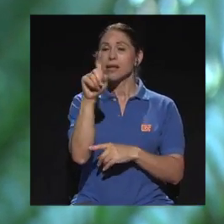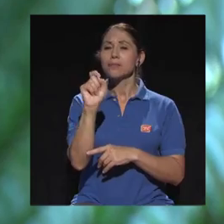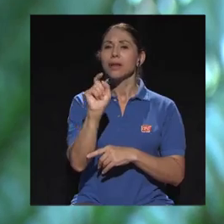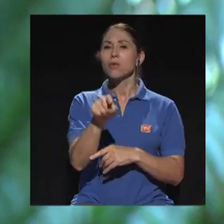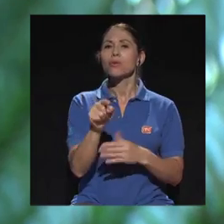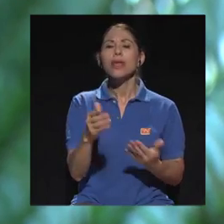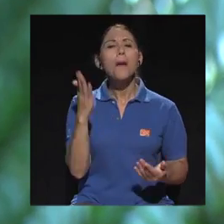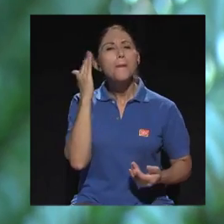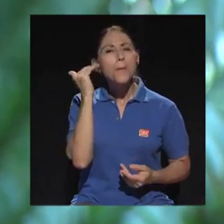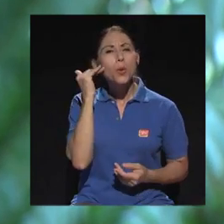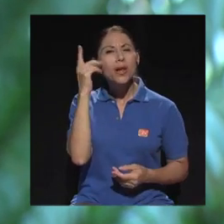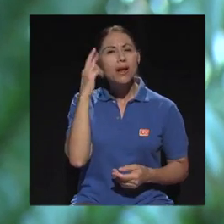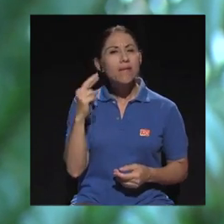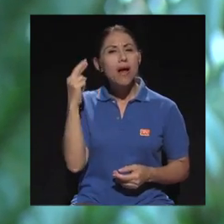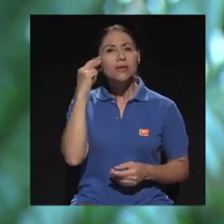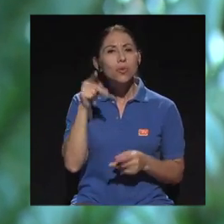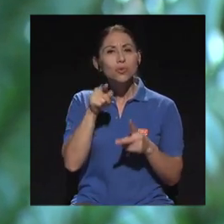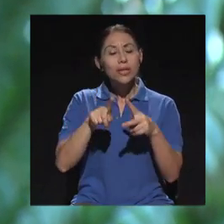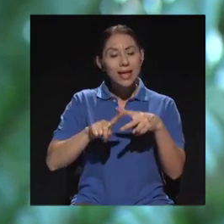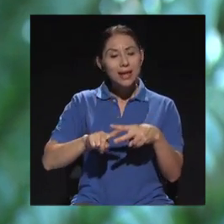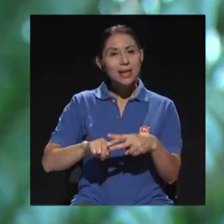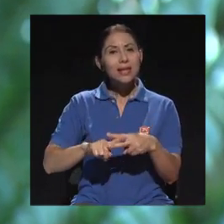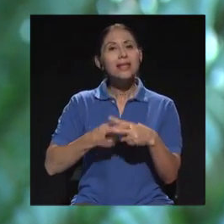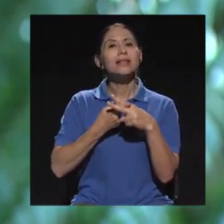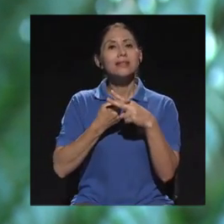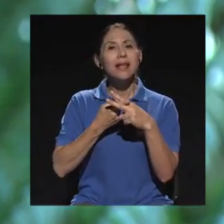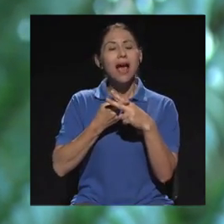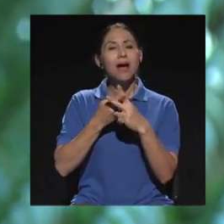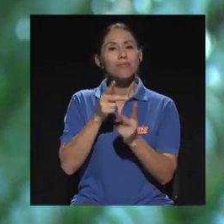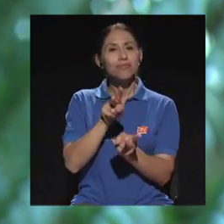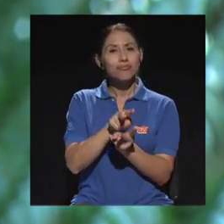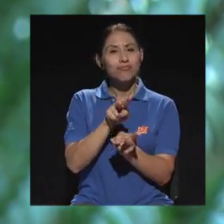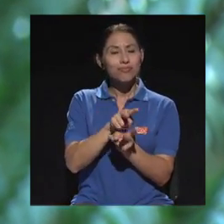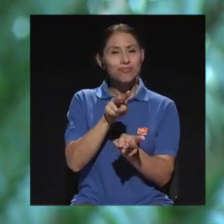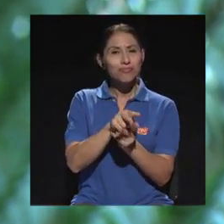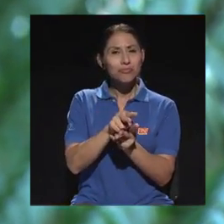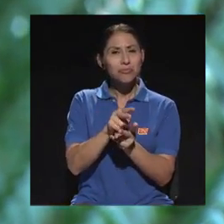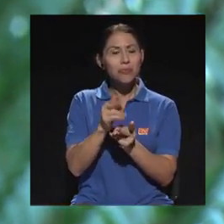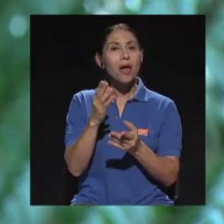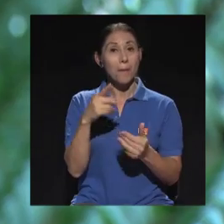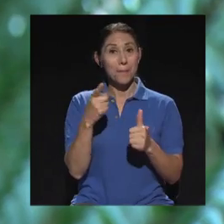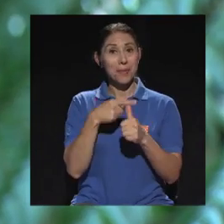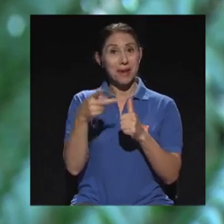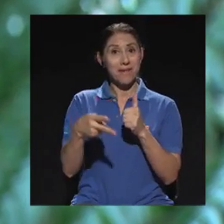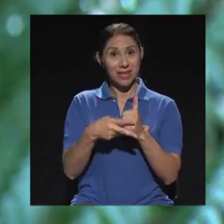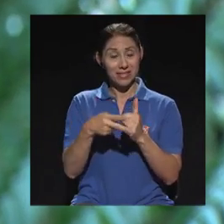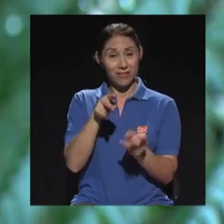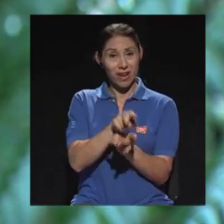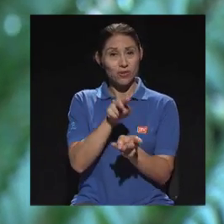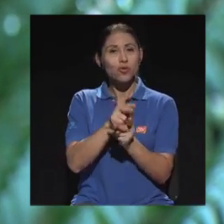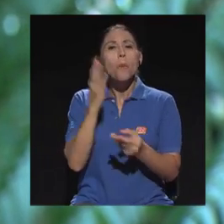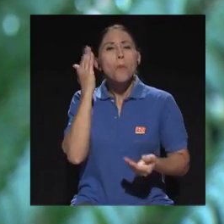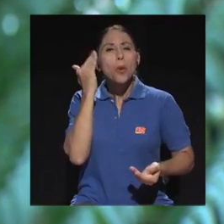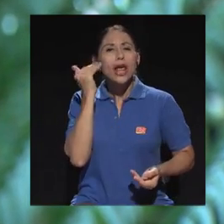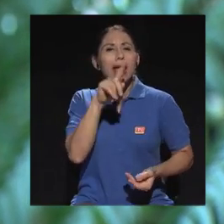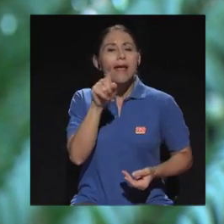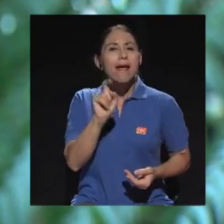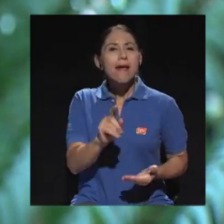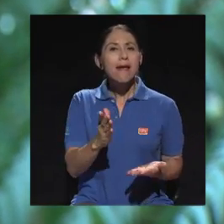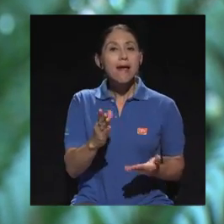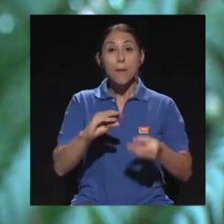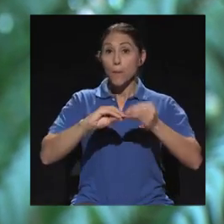ellos se les preguntan las razones por las cuales inician, o tienen la primera relación sexual, un